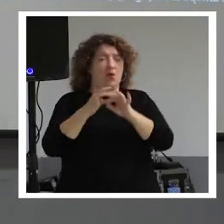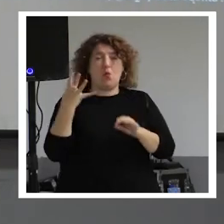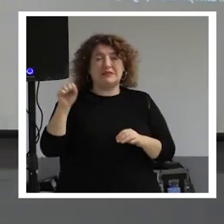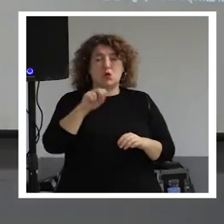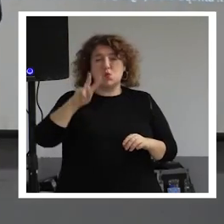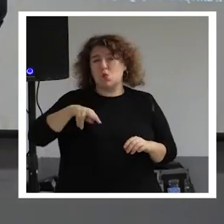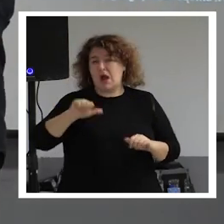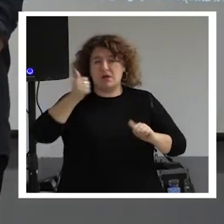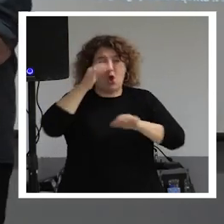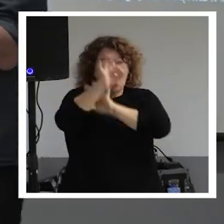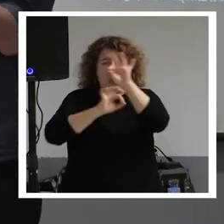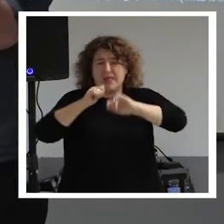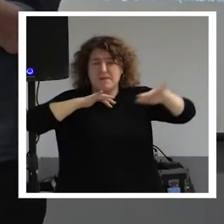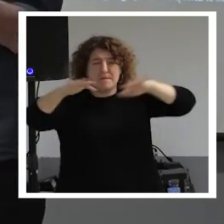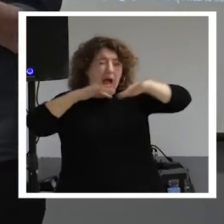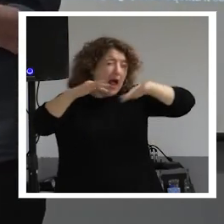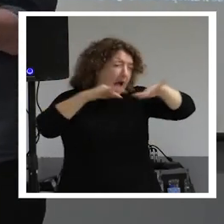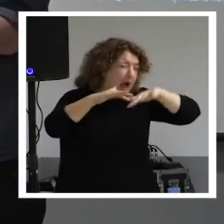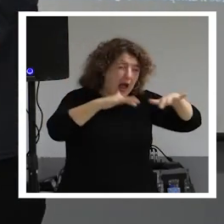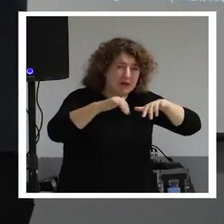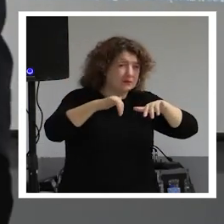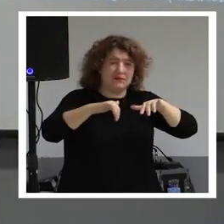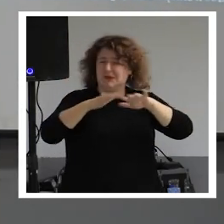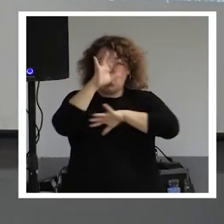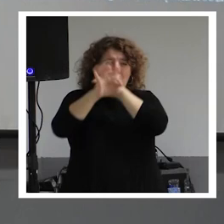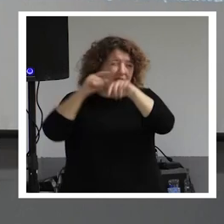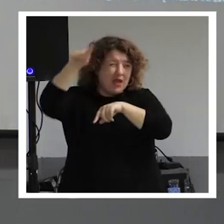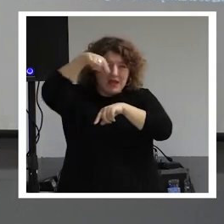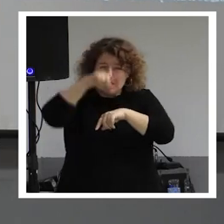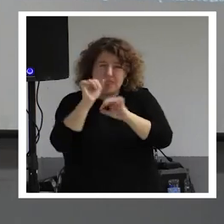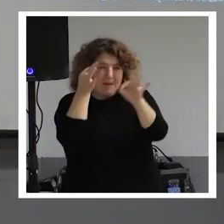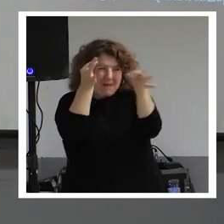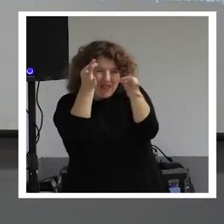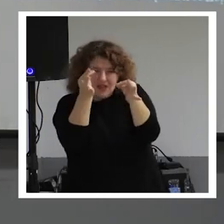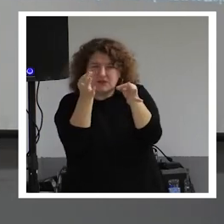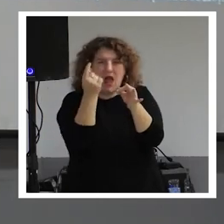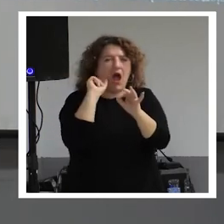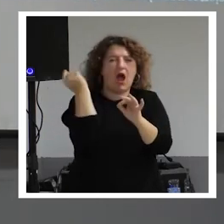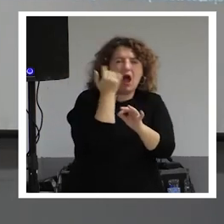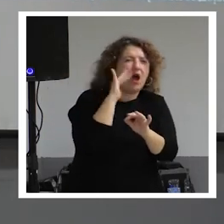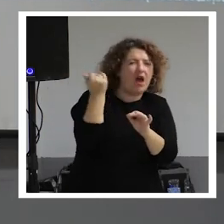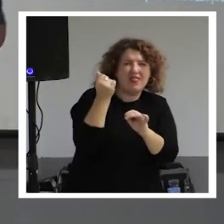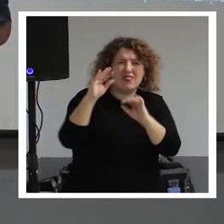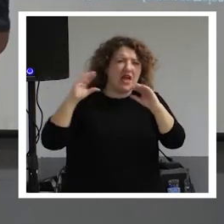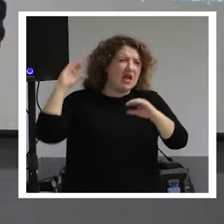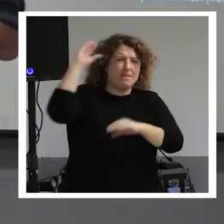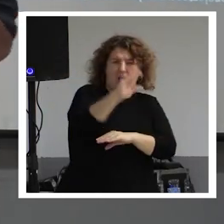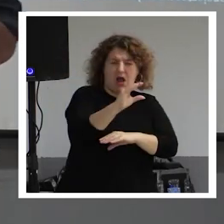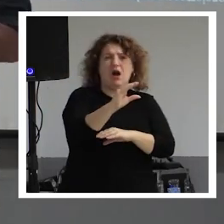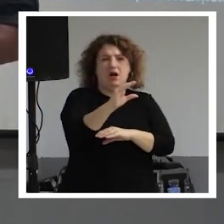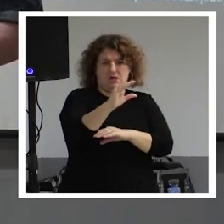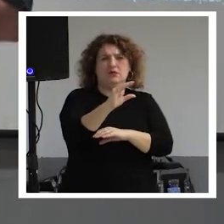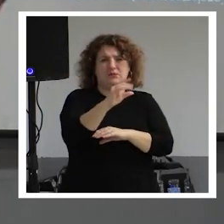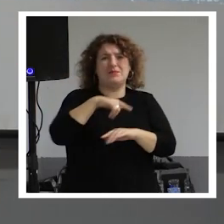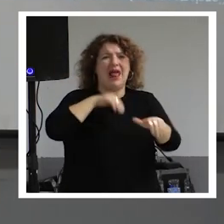nos pusimos en un plano de igualdad de condiciones con la batería mediática de la oligarquía que se organizó como nunca en los últimos